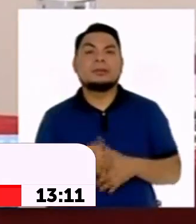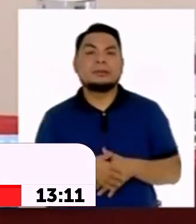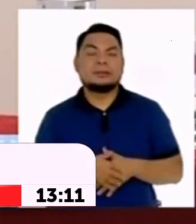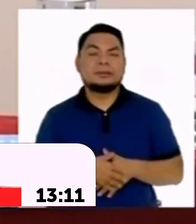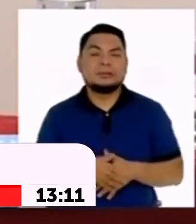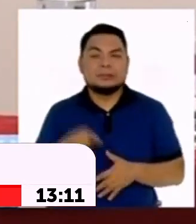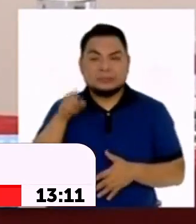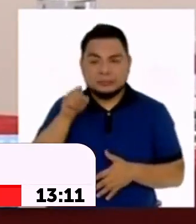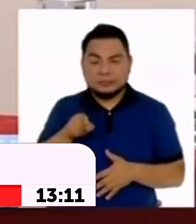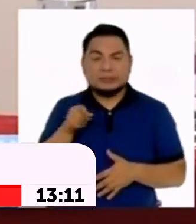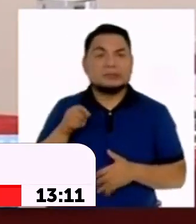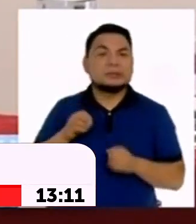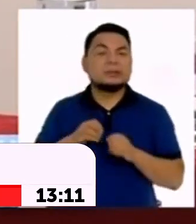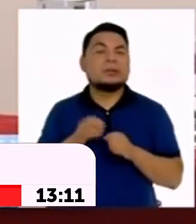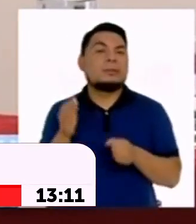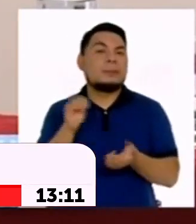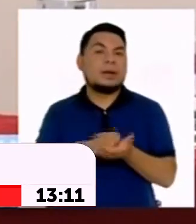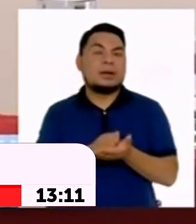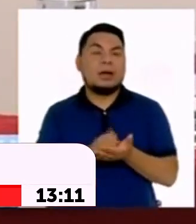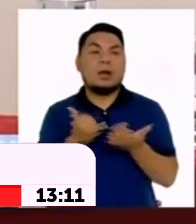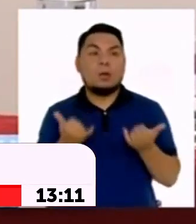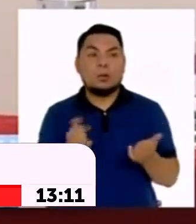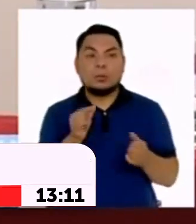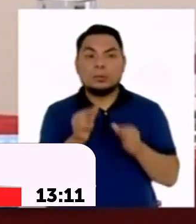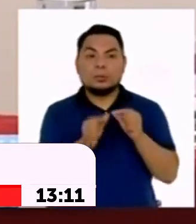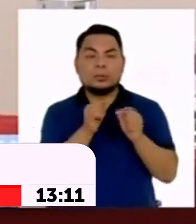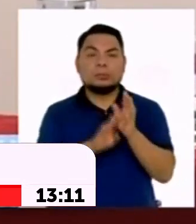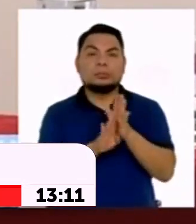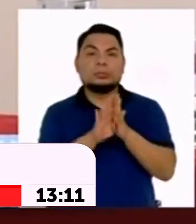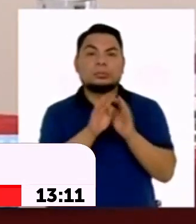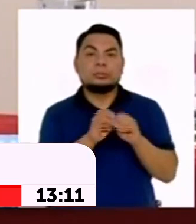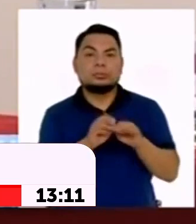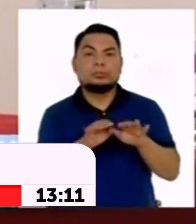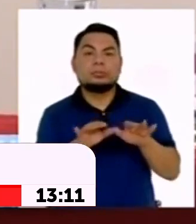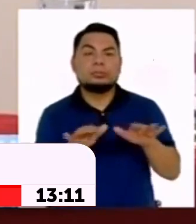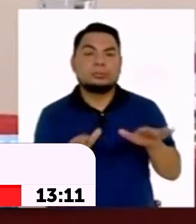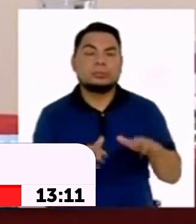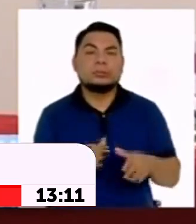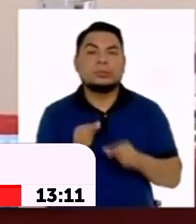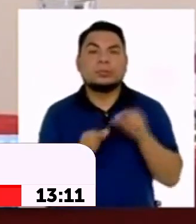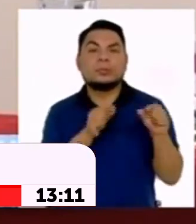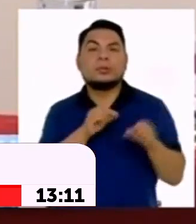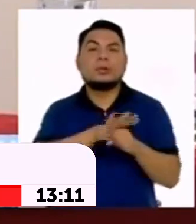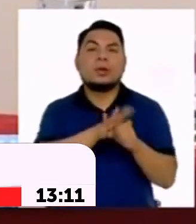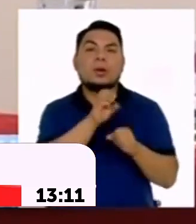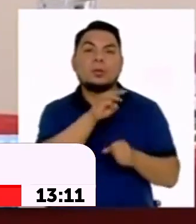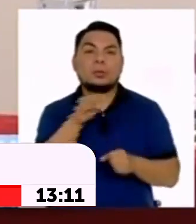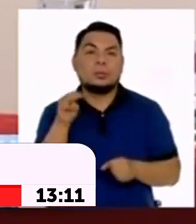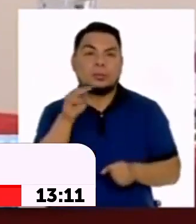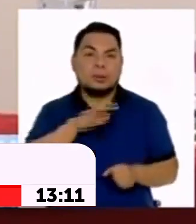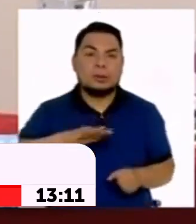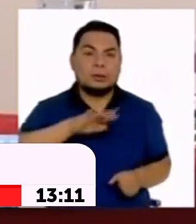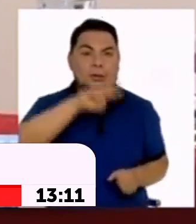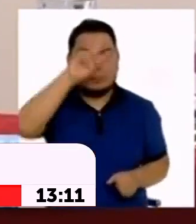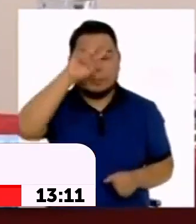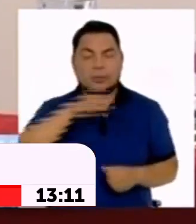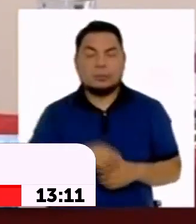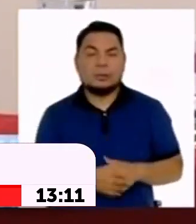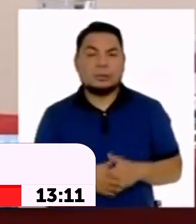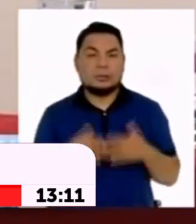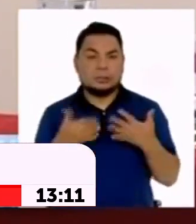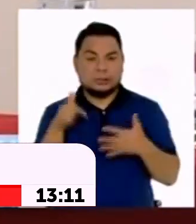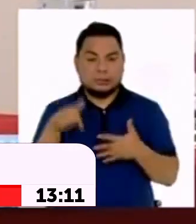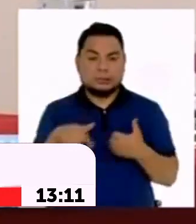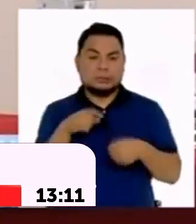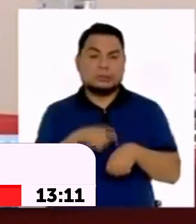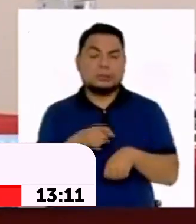que se viene incrementando es la presencia de la variante Omicron en nuestro país. Ya en